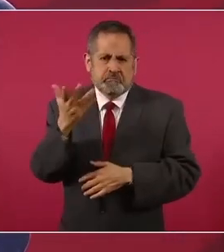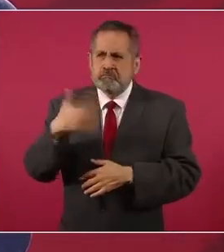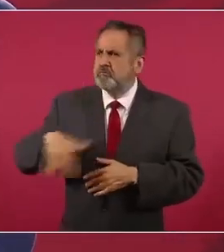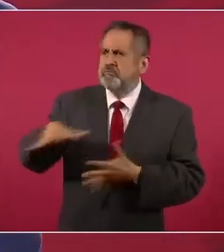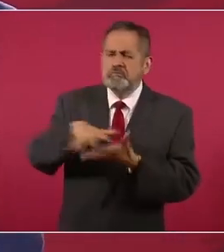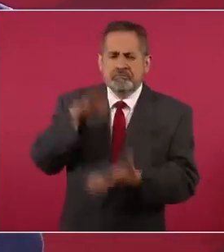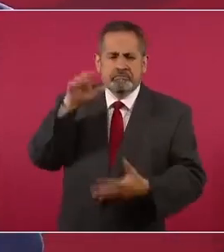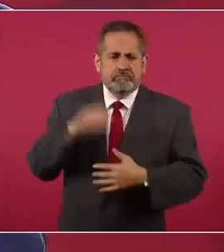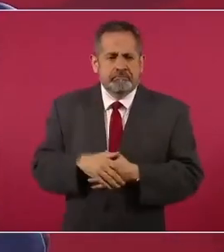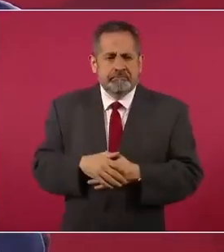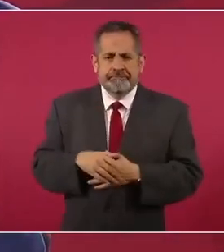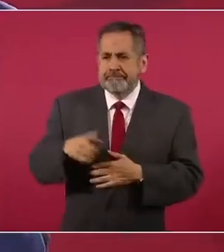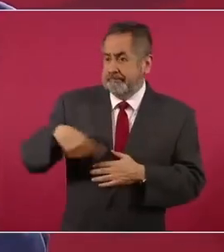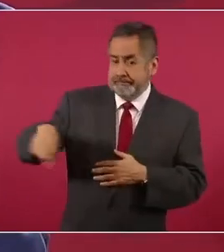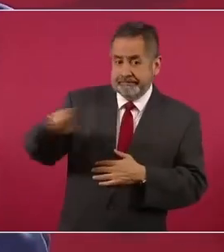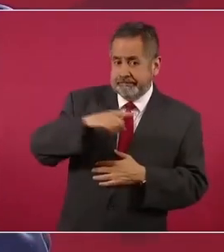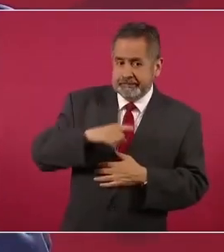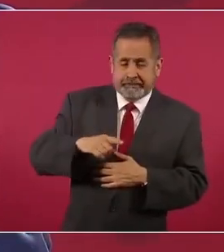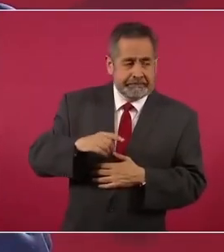que no odia,